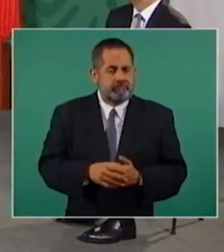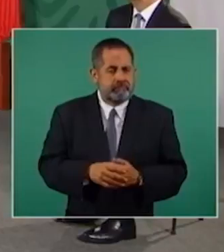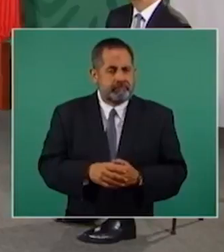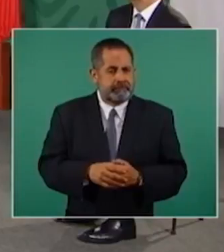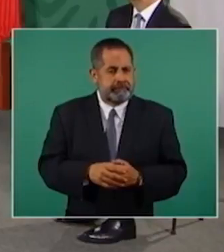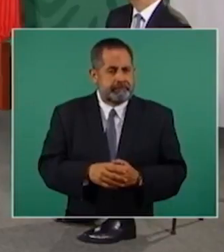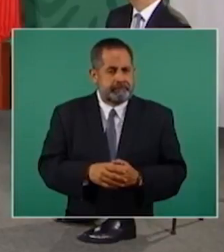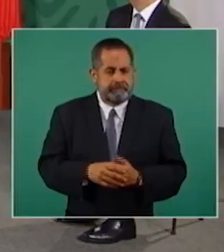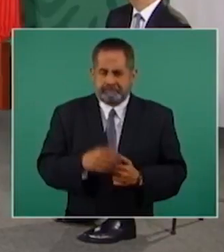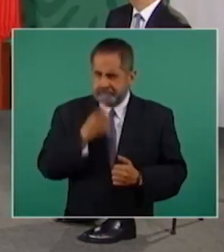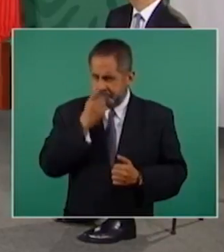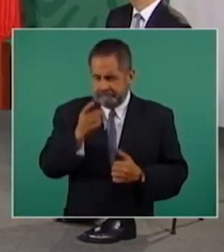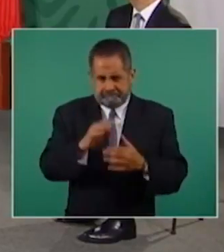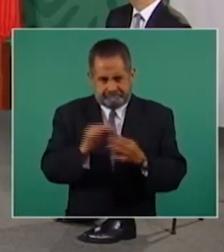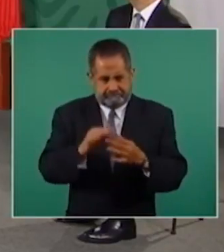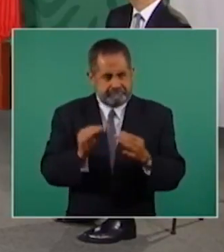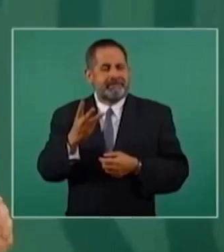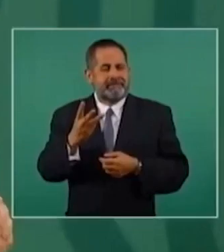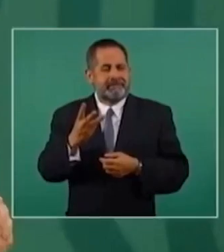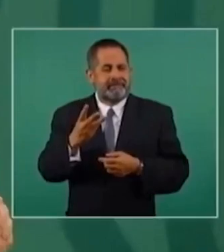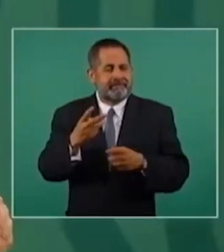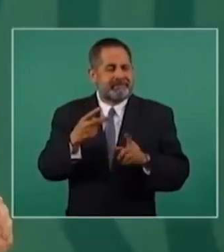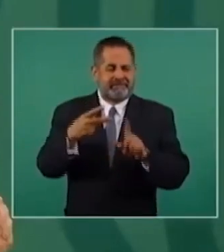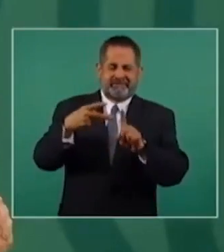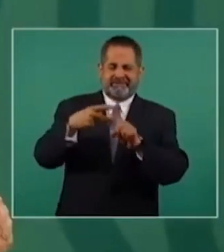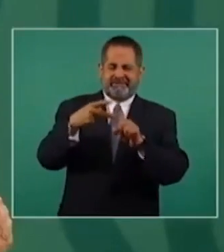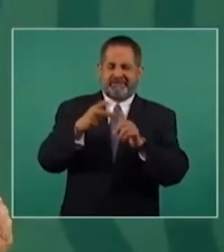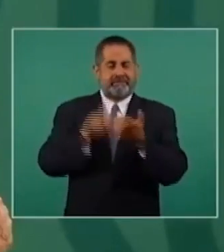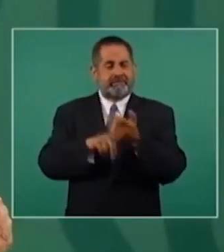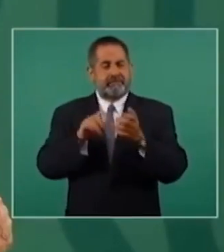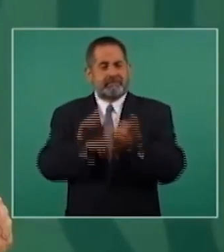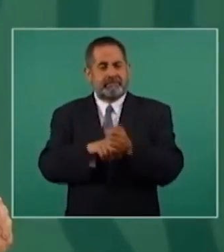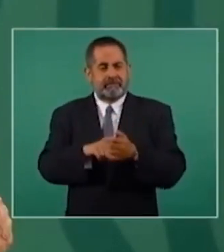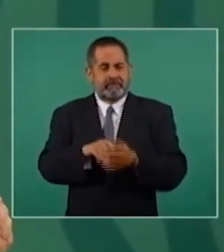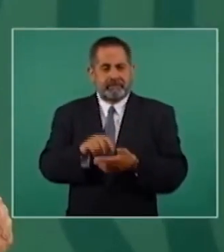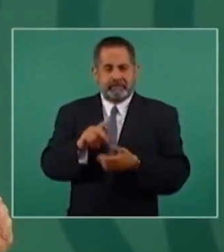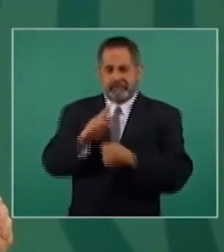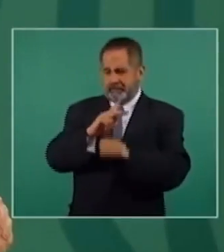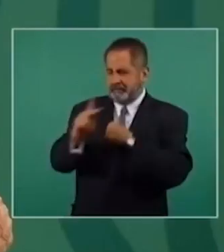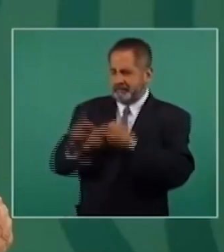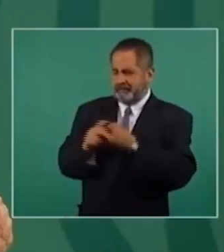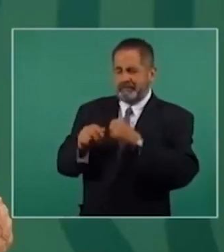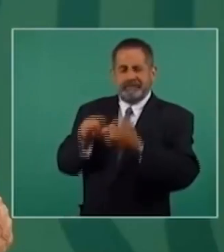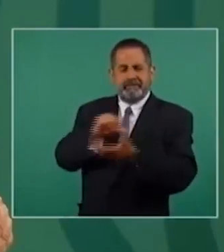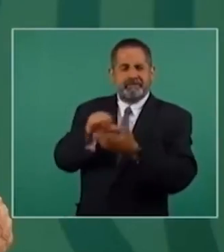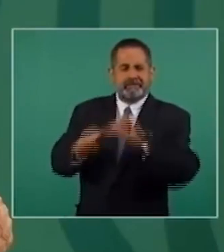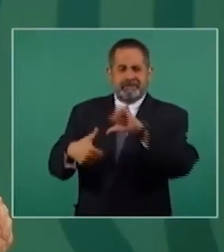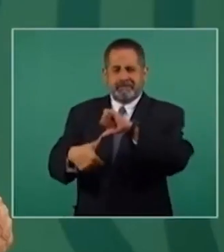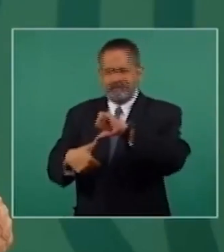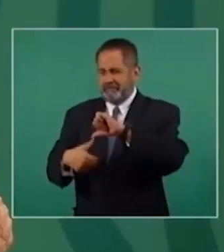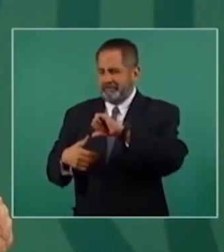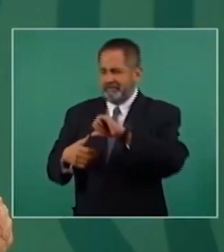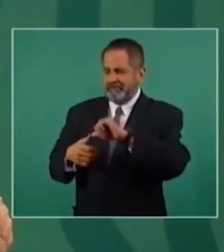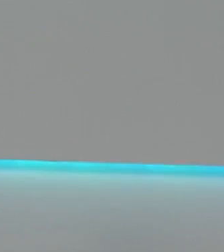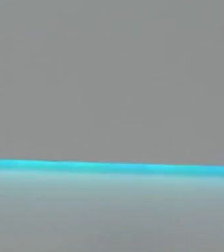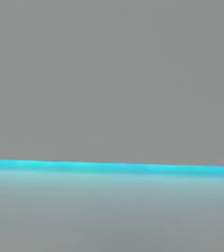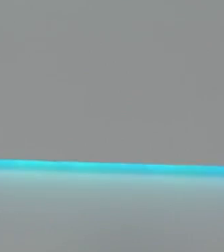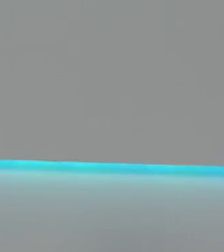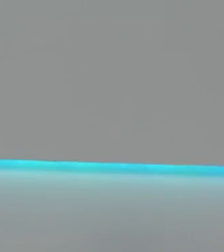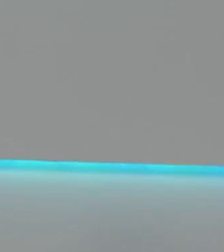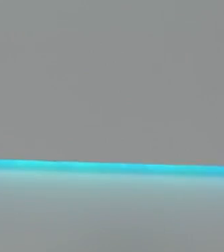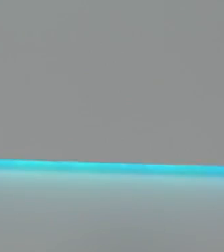fentanilo desde México y el contrabando de armas desde Estados Unidos que terminan en poder de los cárteles mexicanos.